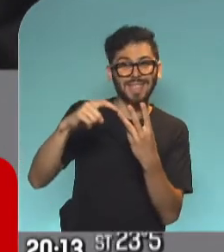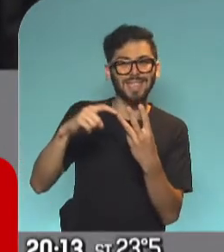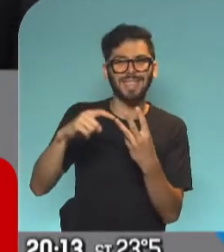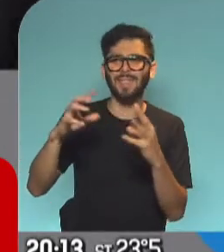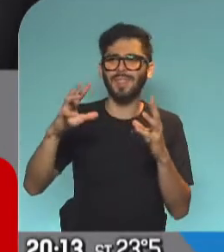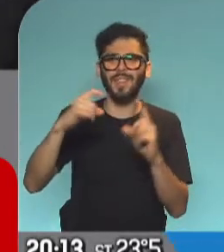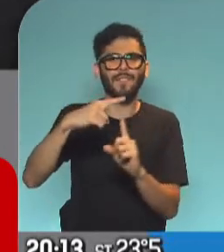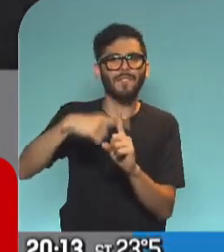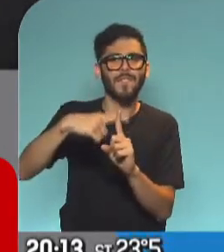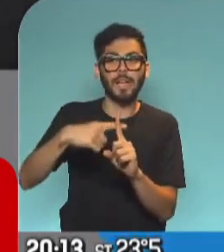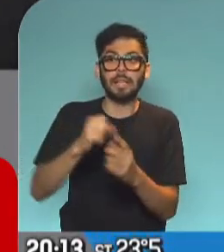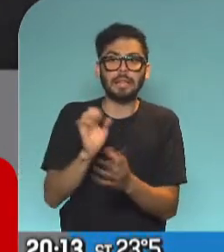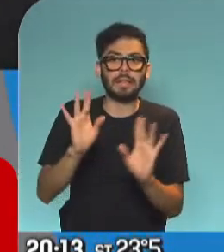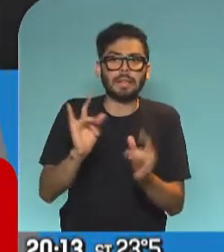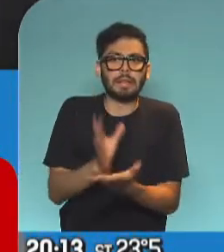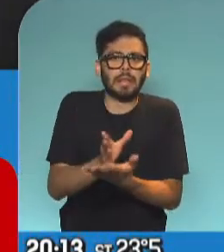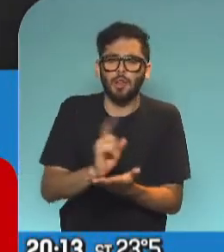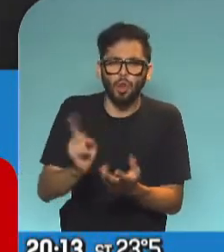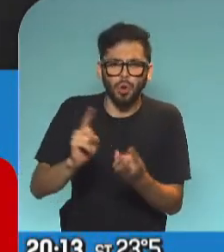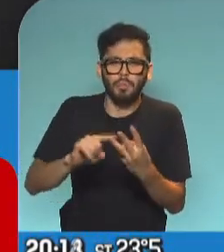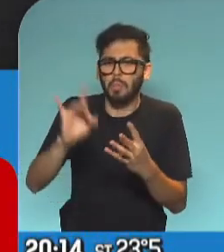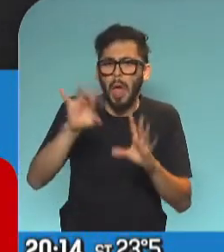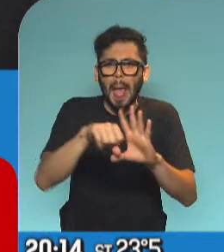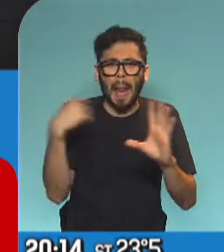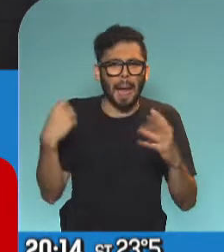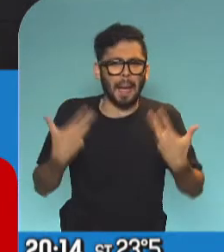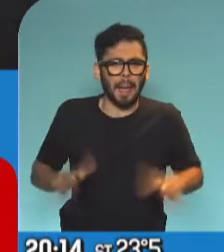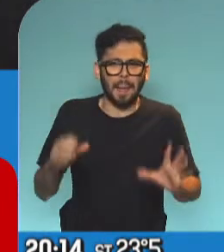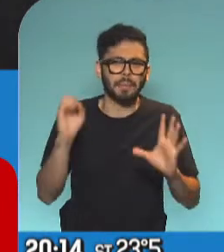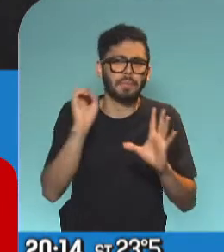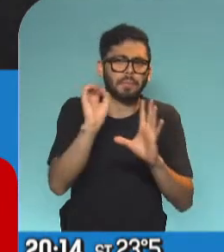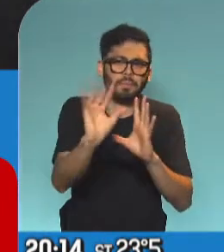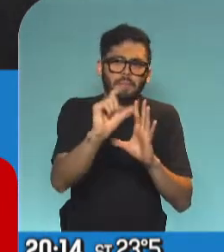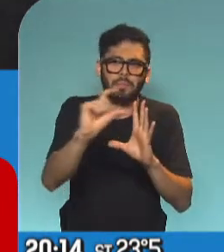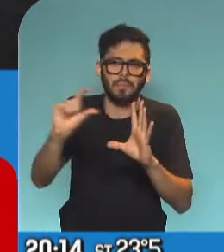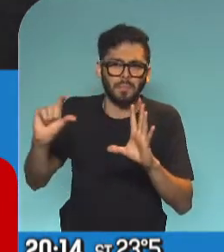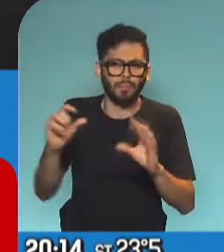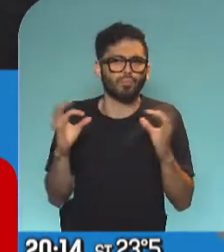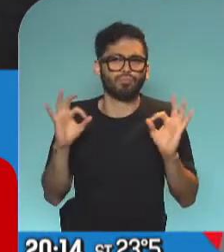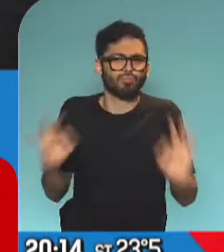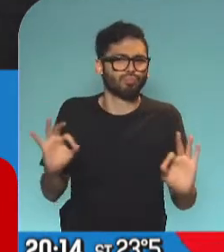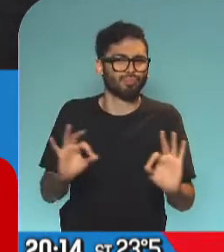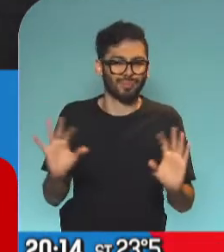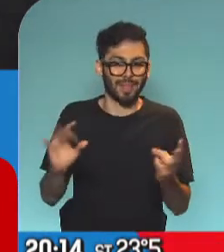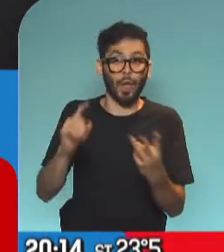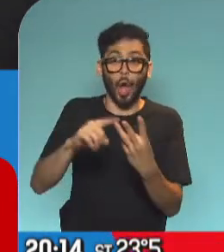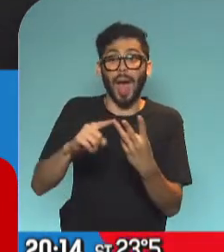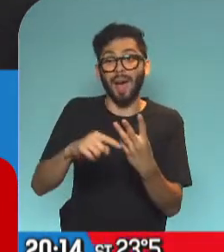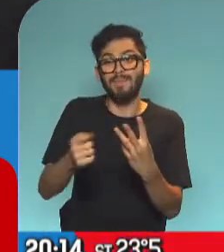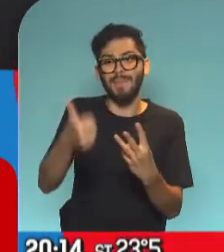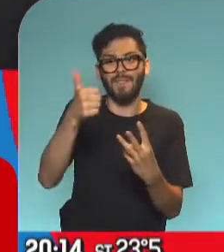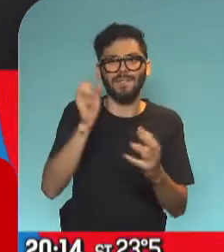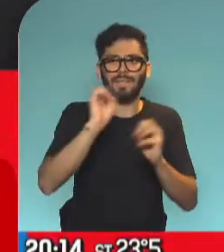su climatización, alcanza con una heladera común para garantizar la cadena de frío, y obviamente eso facilita